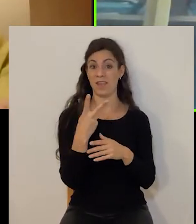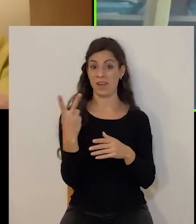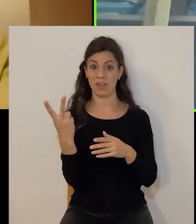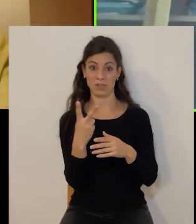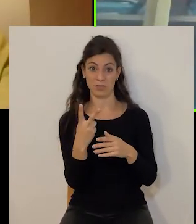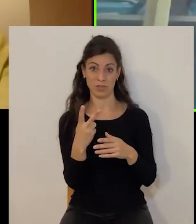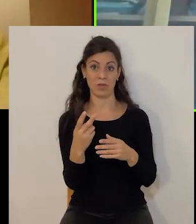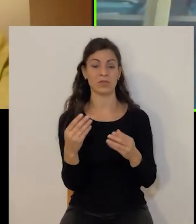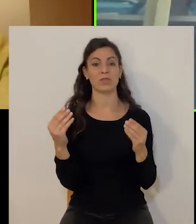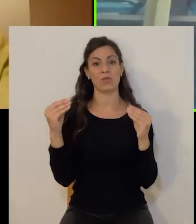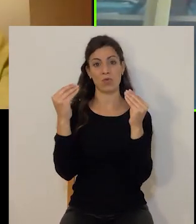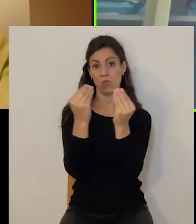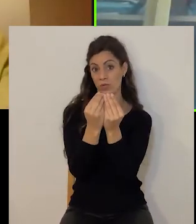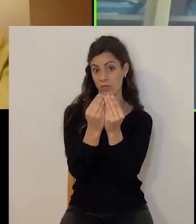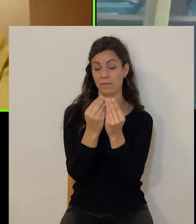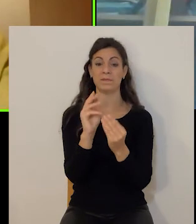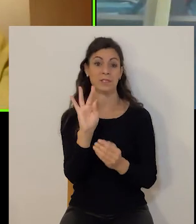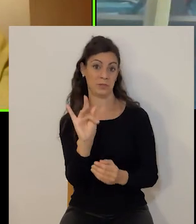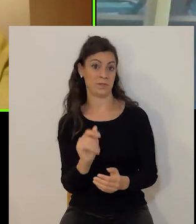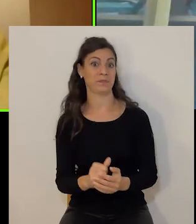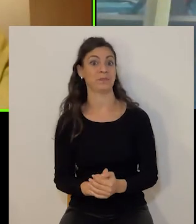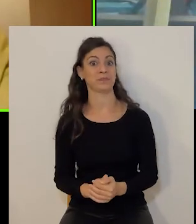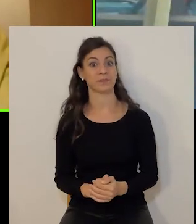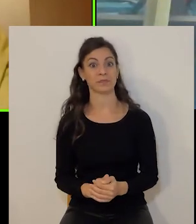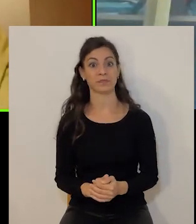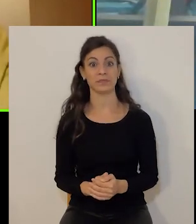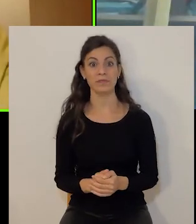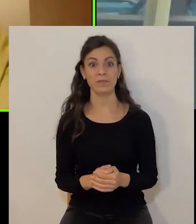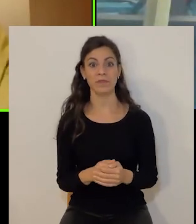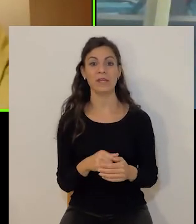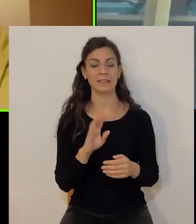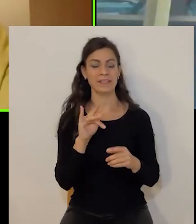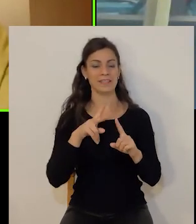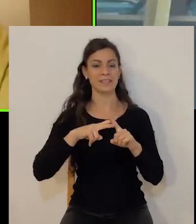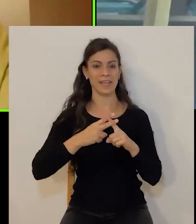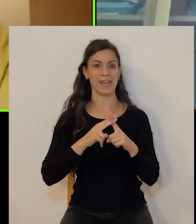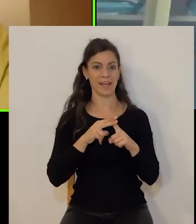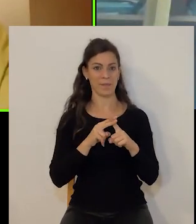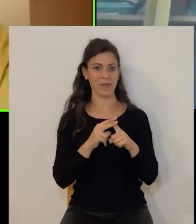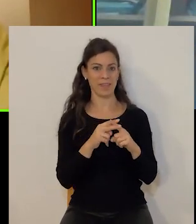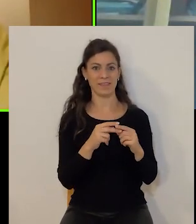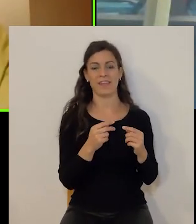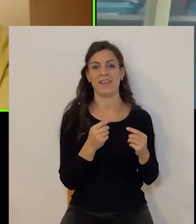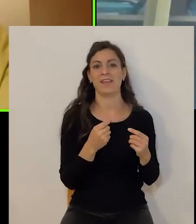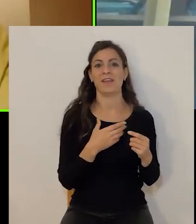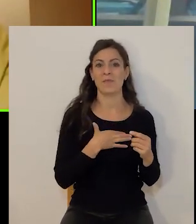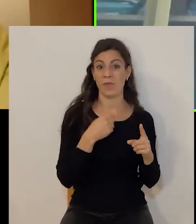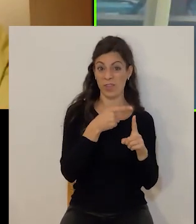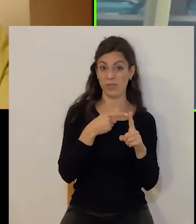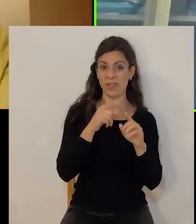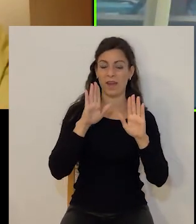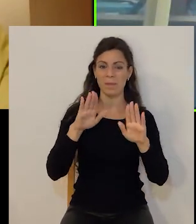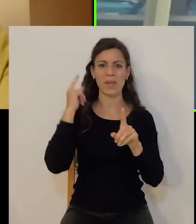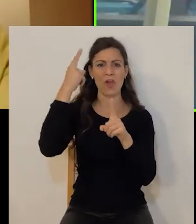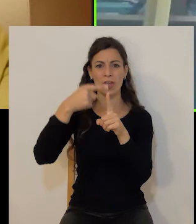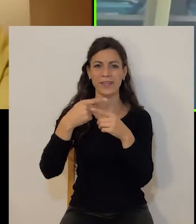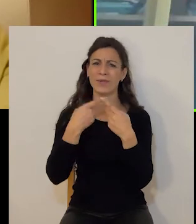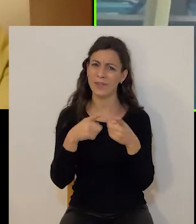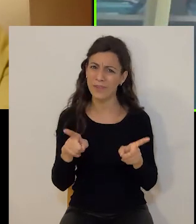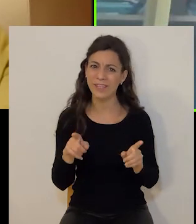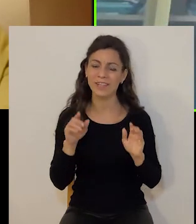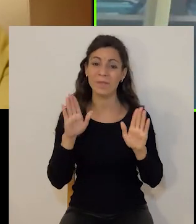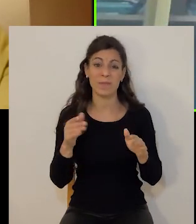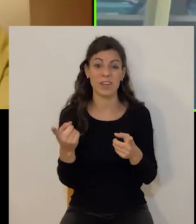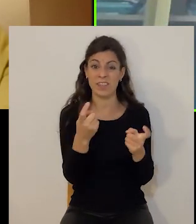de gamificación. Sí, imagino que las herramientas se pueden utilizar, pero el fin es diferente. Es muy diferente, pero por ejemplo, para